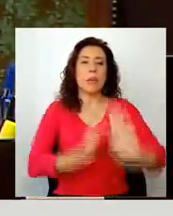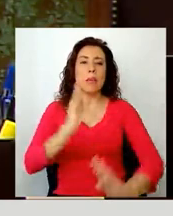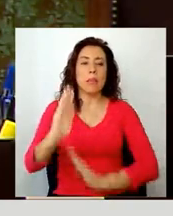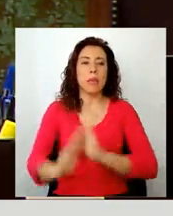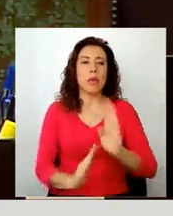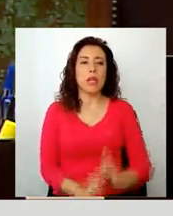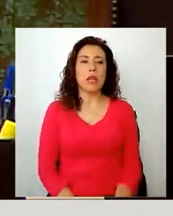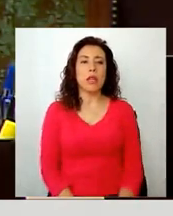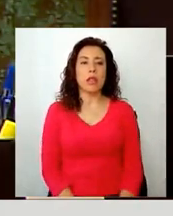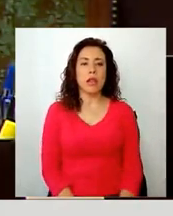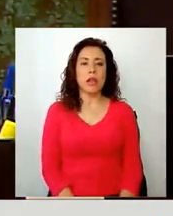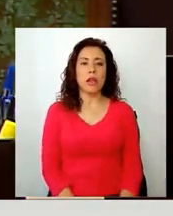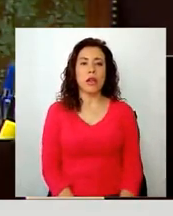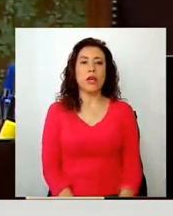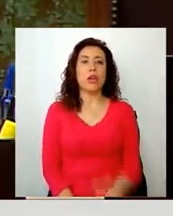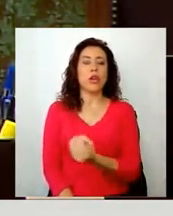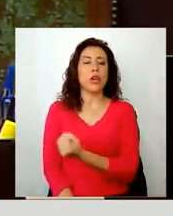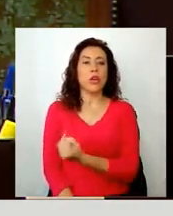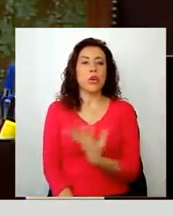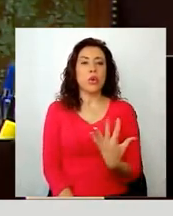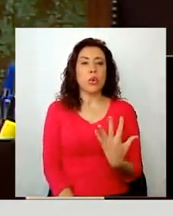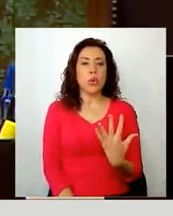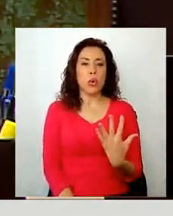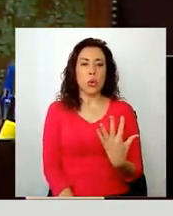al boletín número